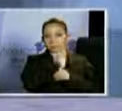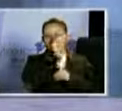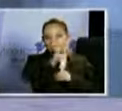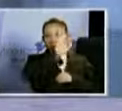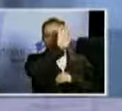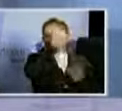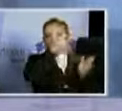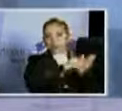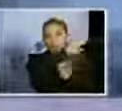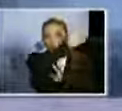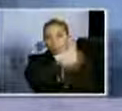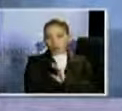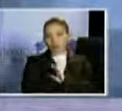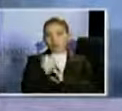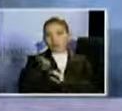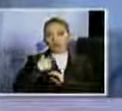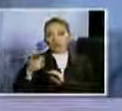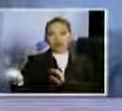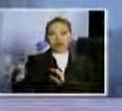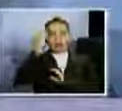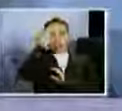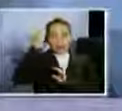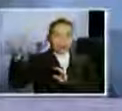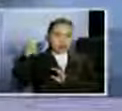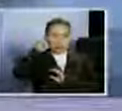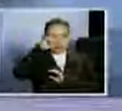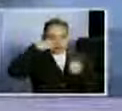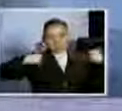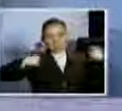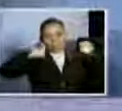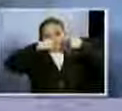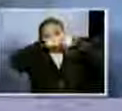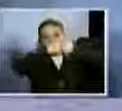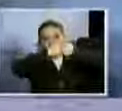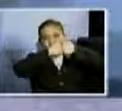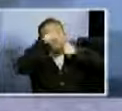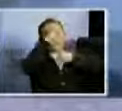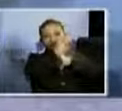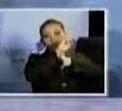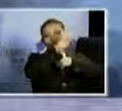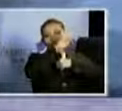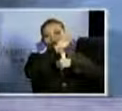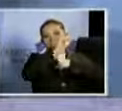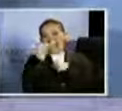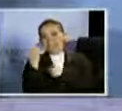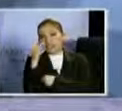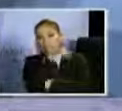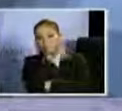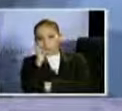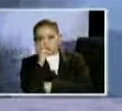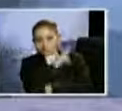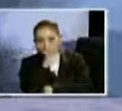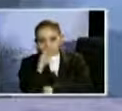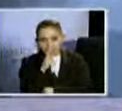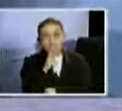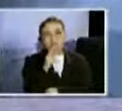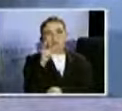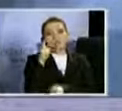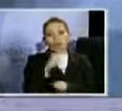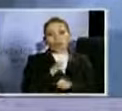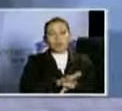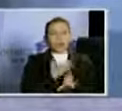de 5,000 muertos en la borrosa y difusa frontera entre Ucrania y Rusia, con